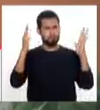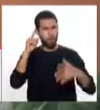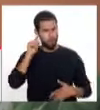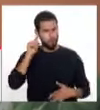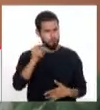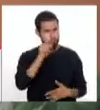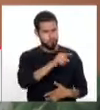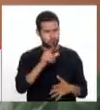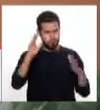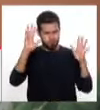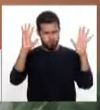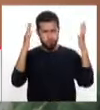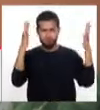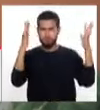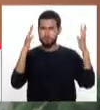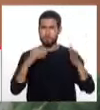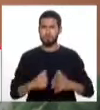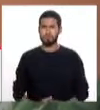ustedes, señores.